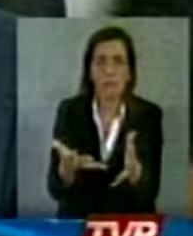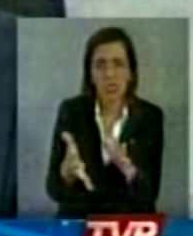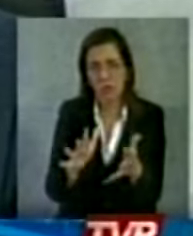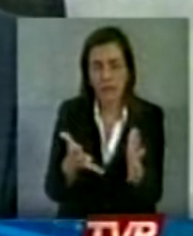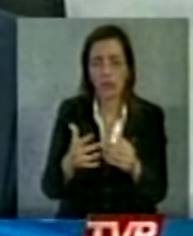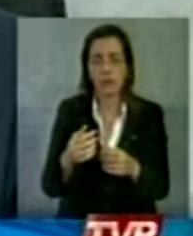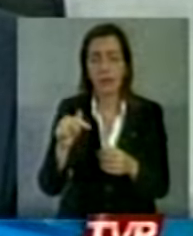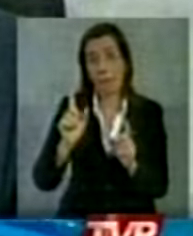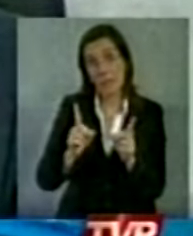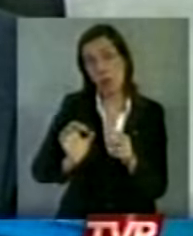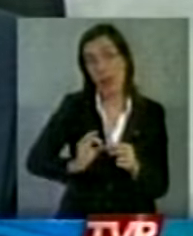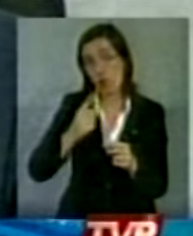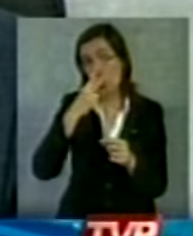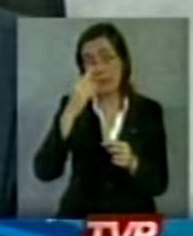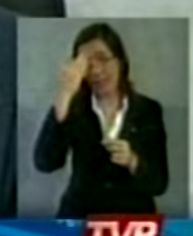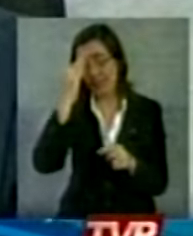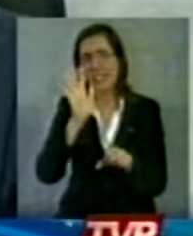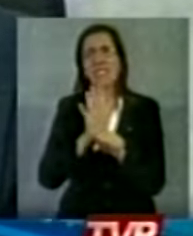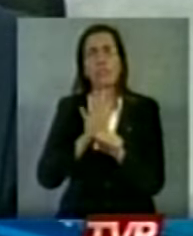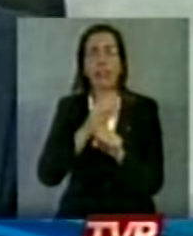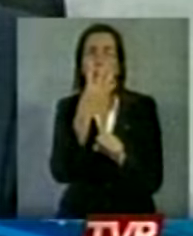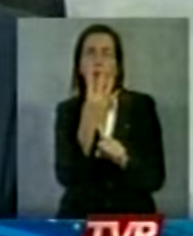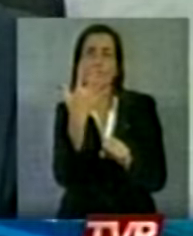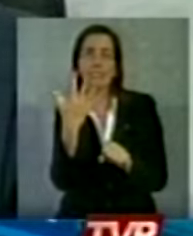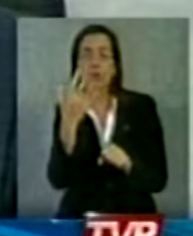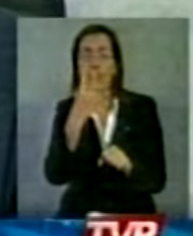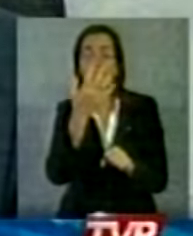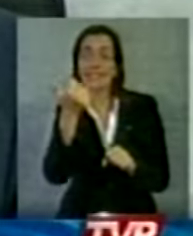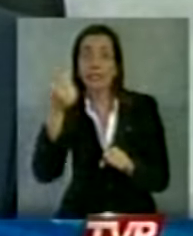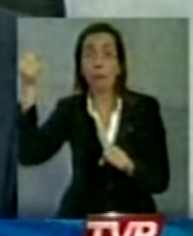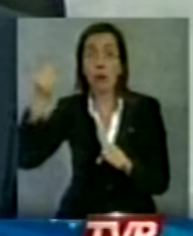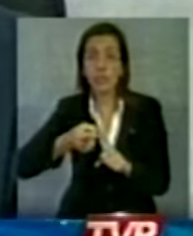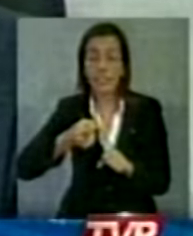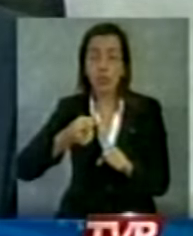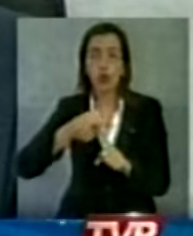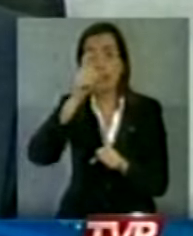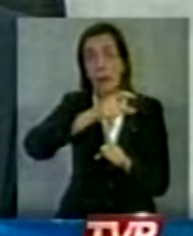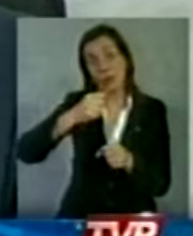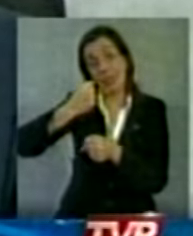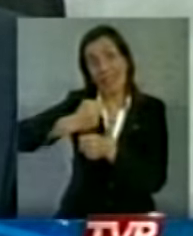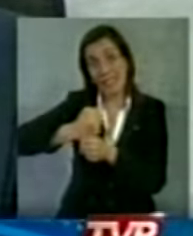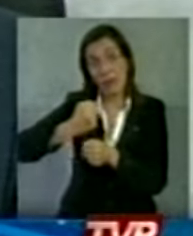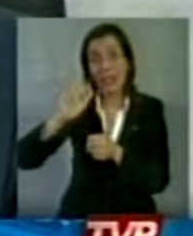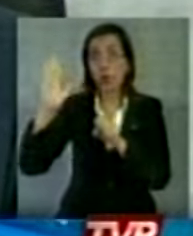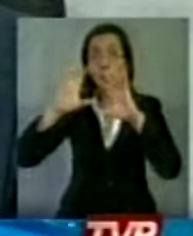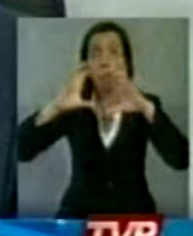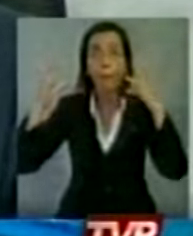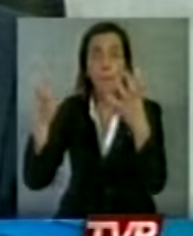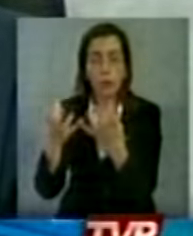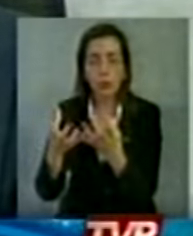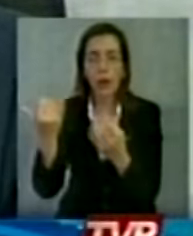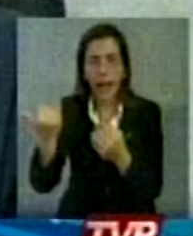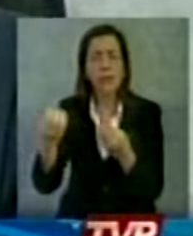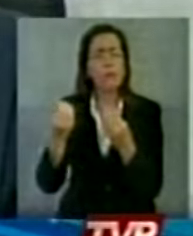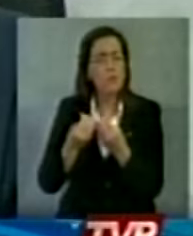año. Esto significa que más del 46% de la mano de obra en el mundo afronta